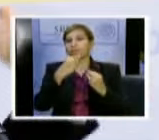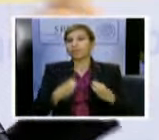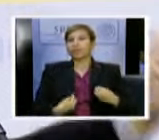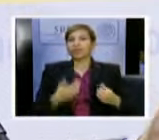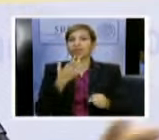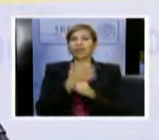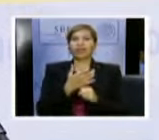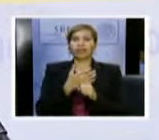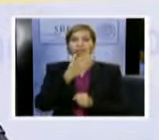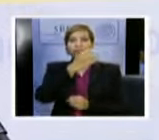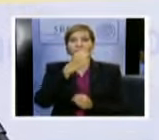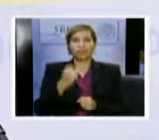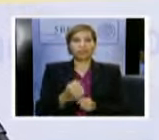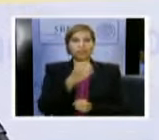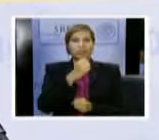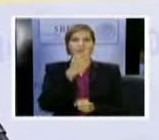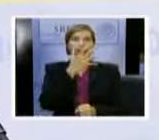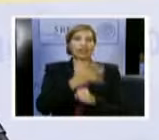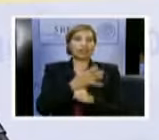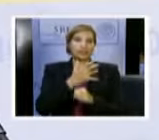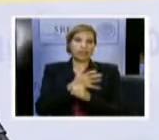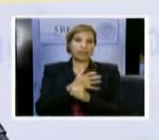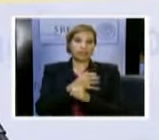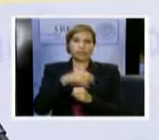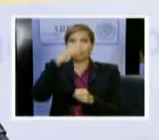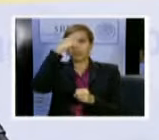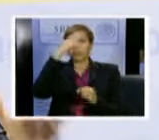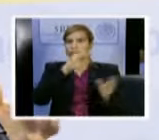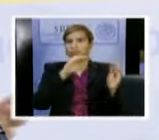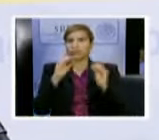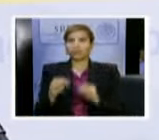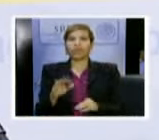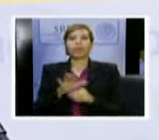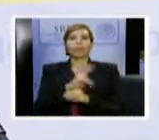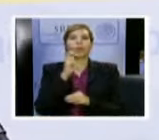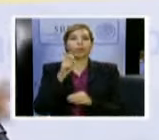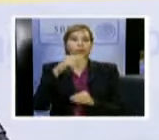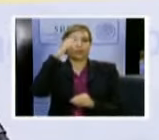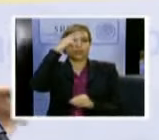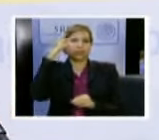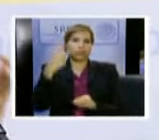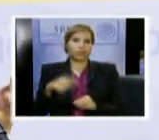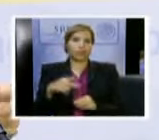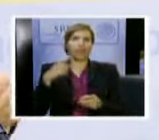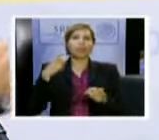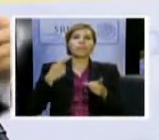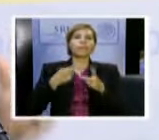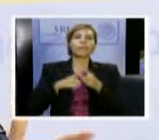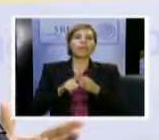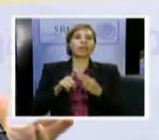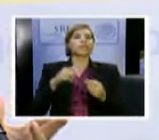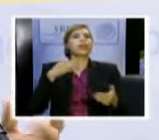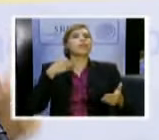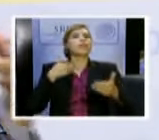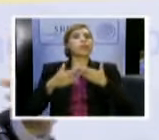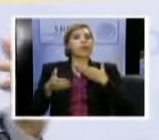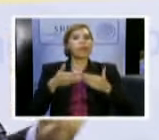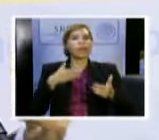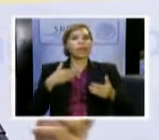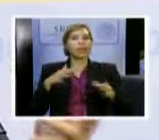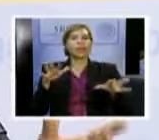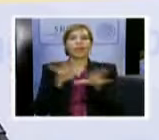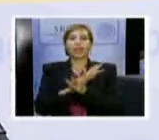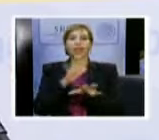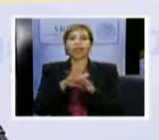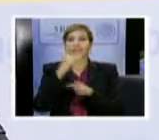estadounidenses, fueron deportados de Estados Unidos a México. Y es entonces donde México empieza a sofisticar sus